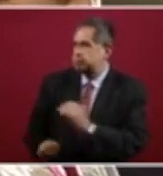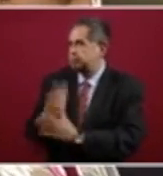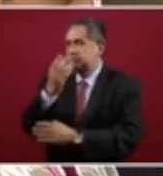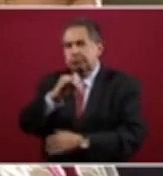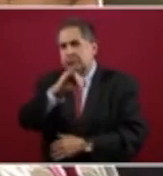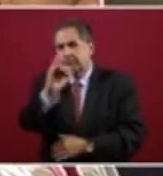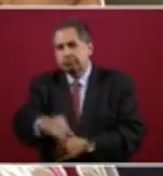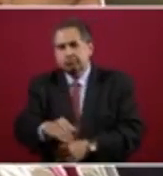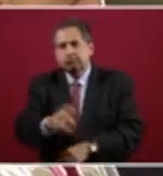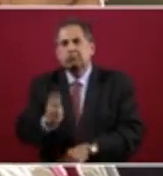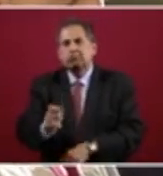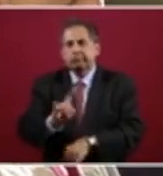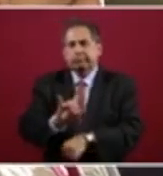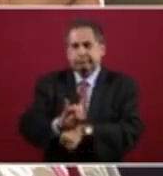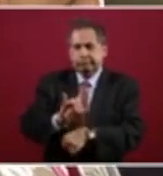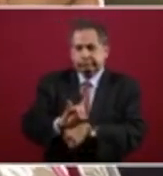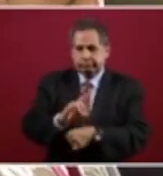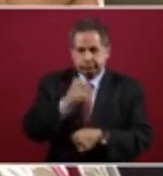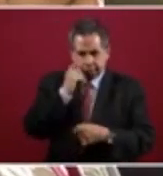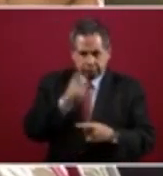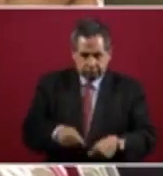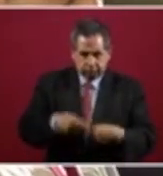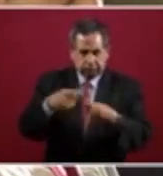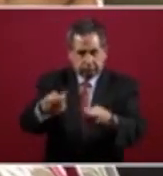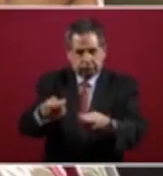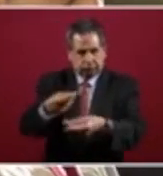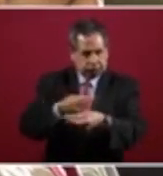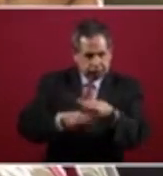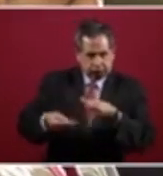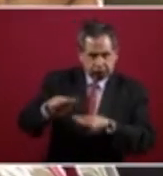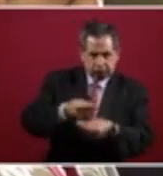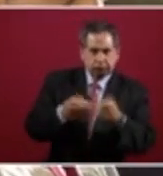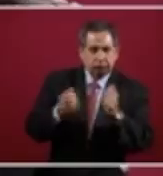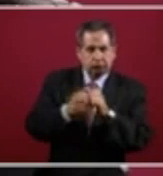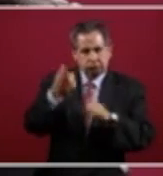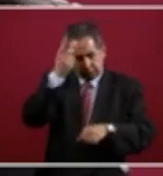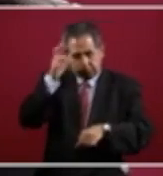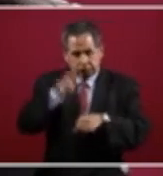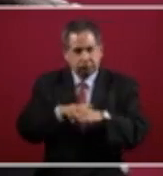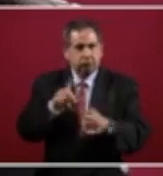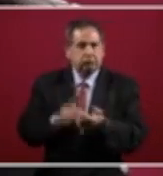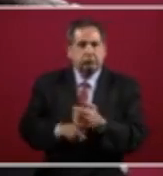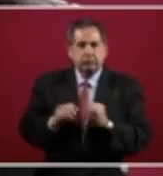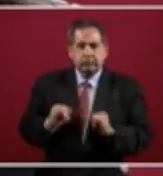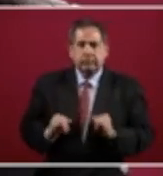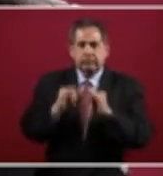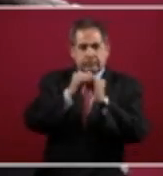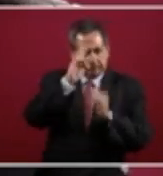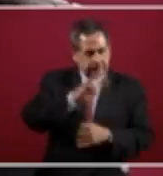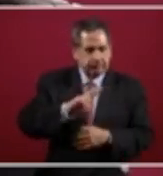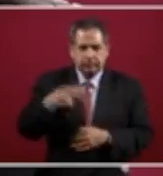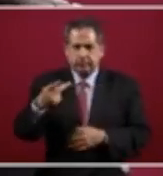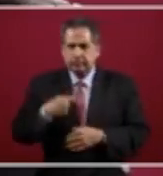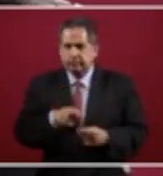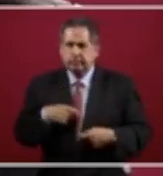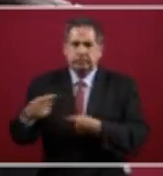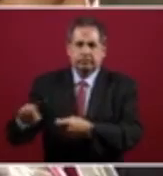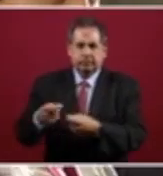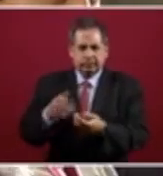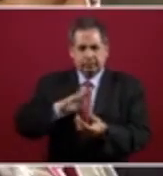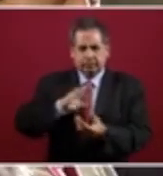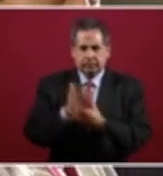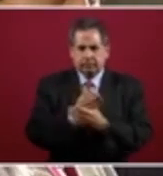se simuló. Y yo quisiera intercambiar en su momento con el director del instituto para devolverle al pueblo lo robado